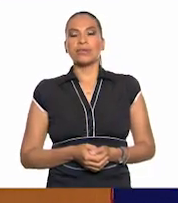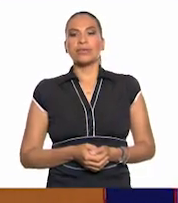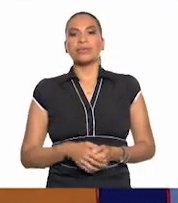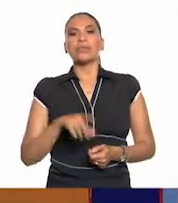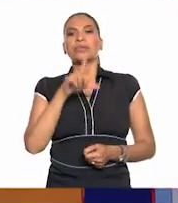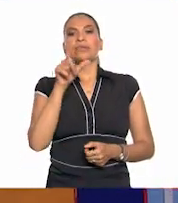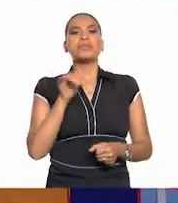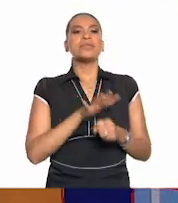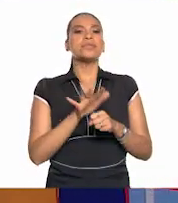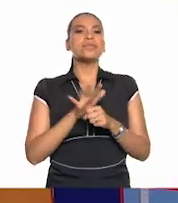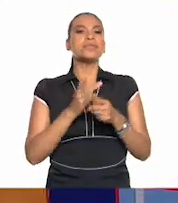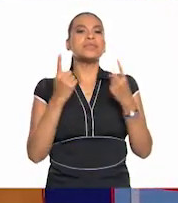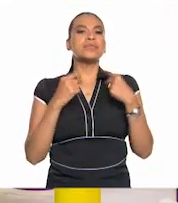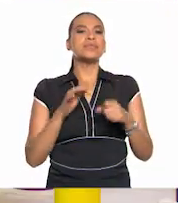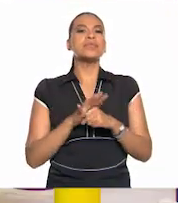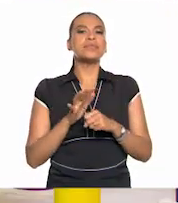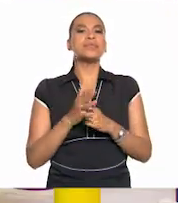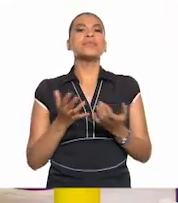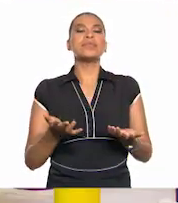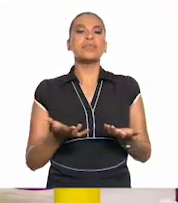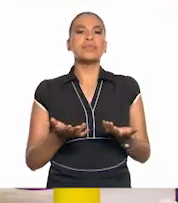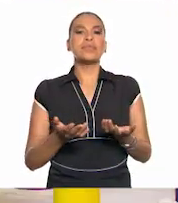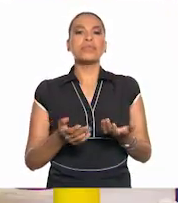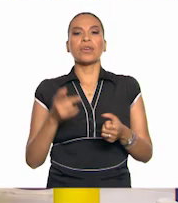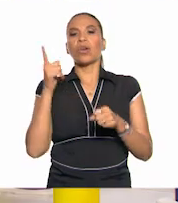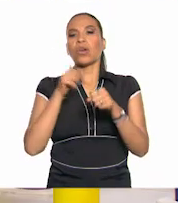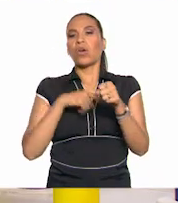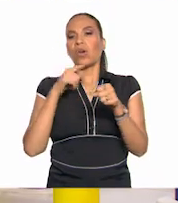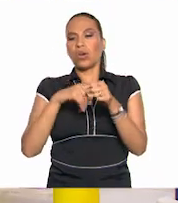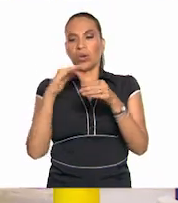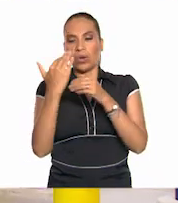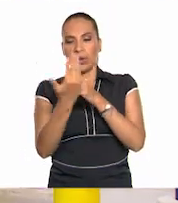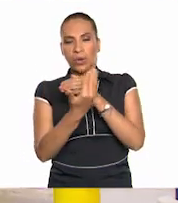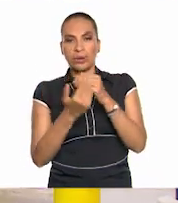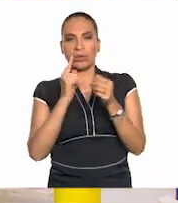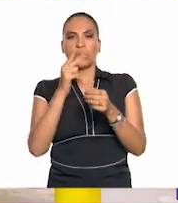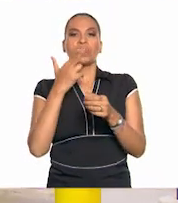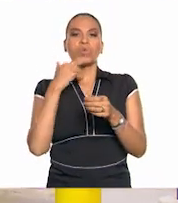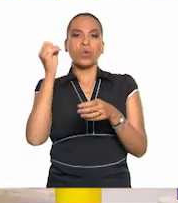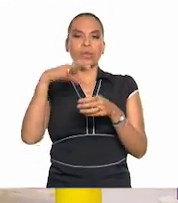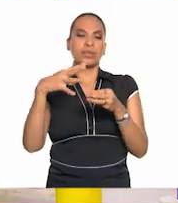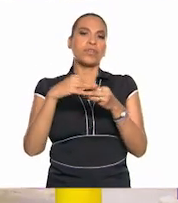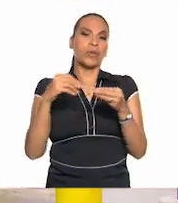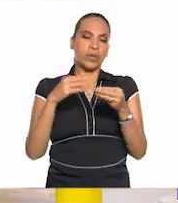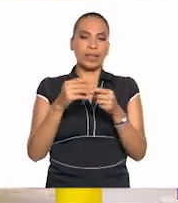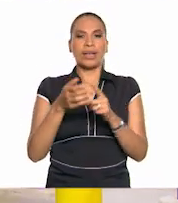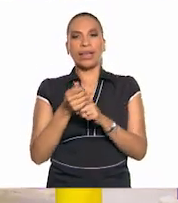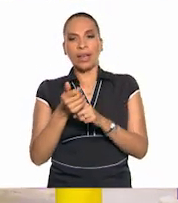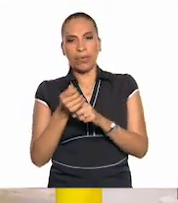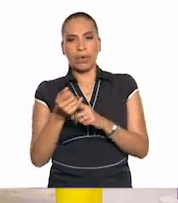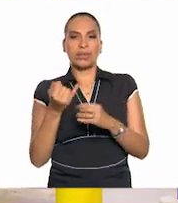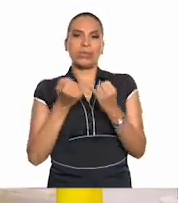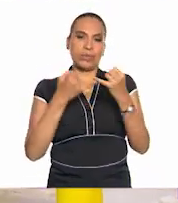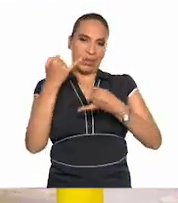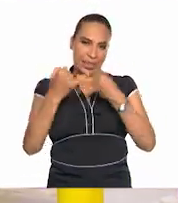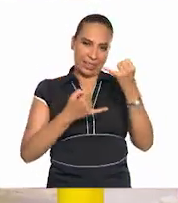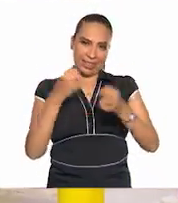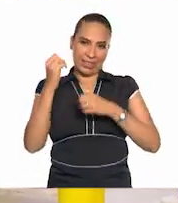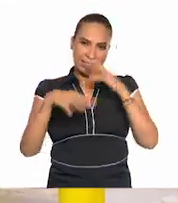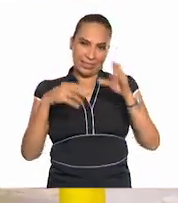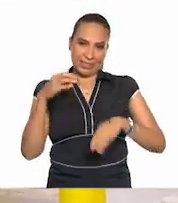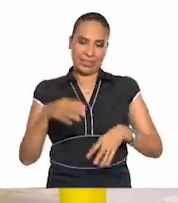Luego, ¿cuál seguiría? Luego se cubren de papel colorido y se rellenan con dulces, fruta, cacahuates y